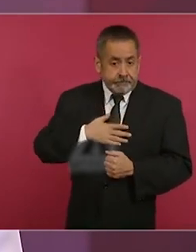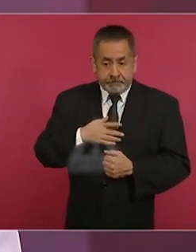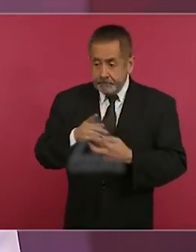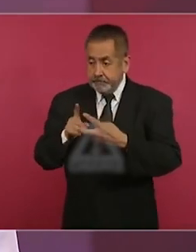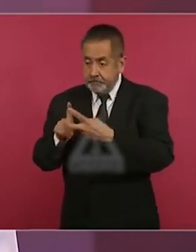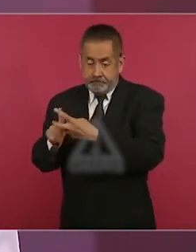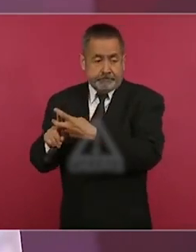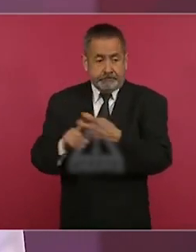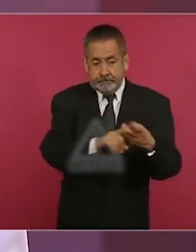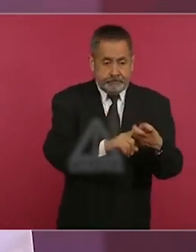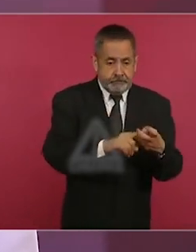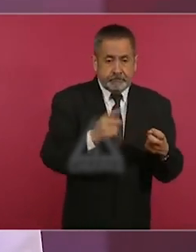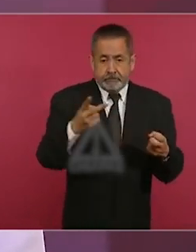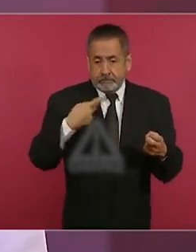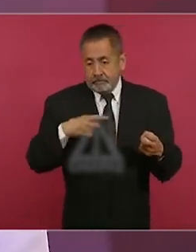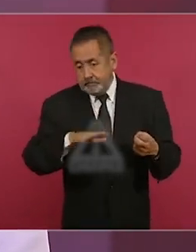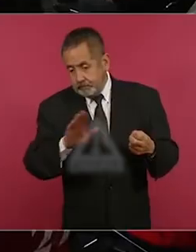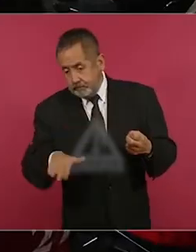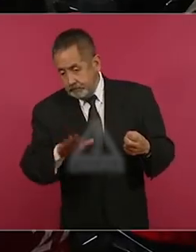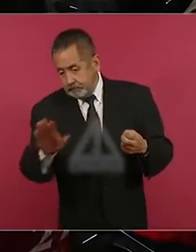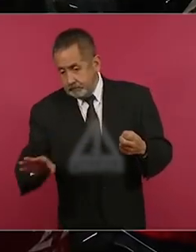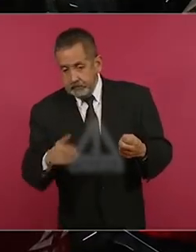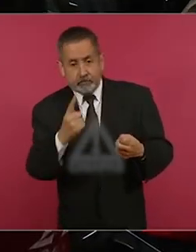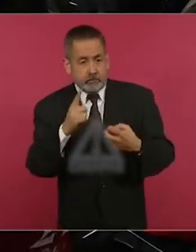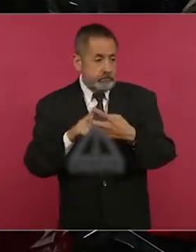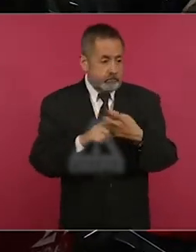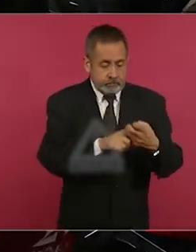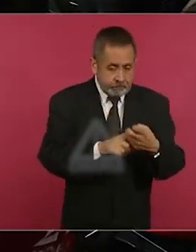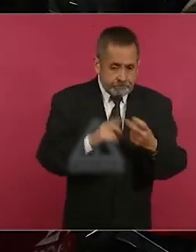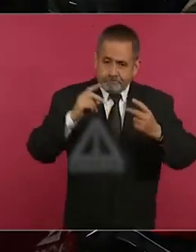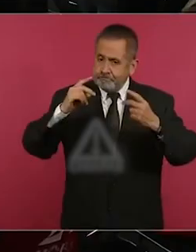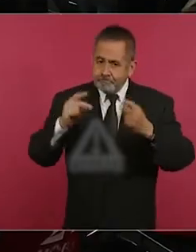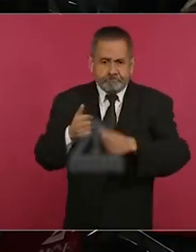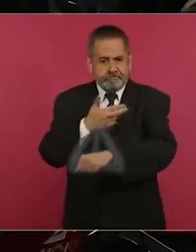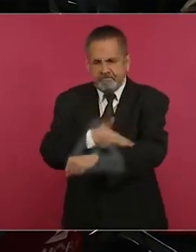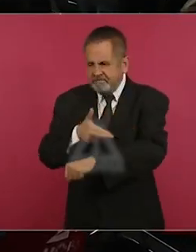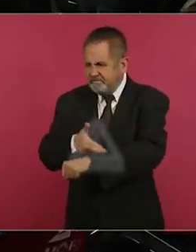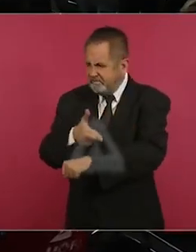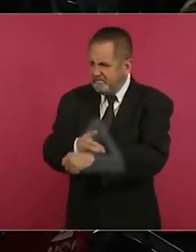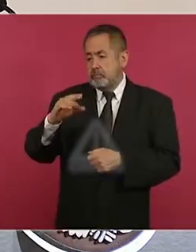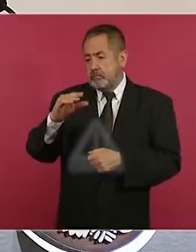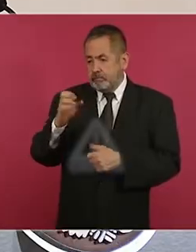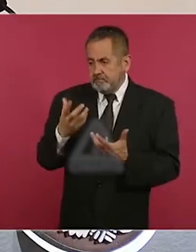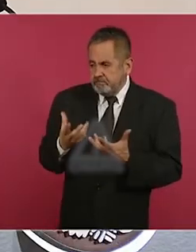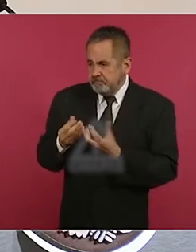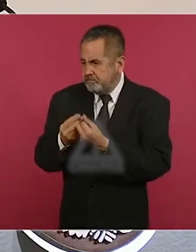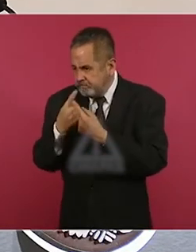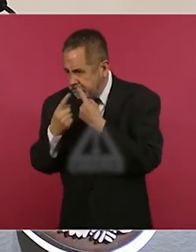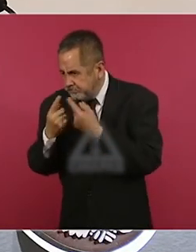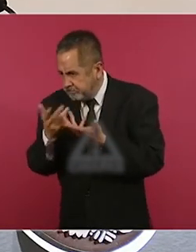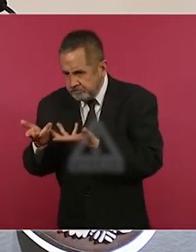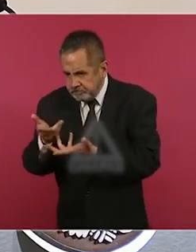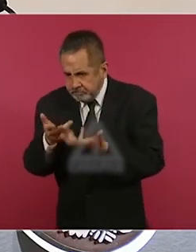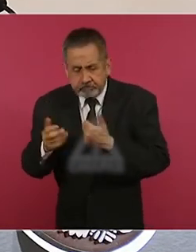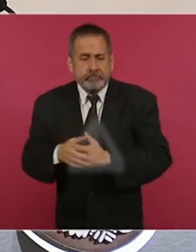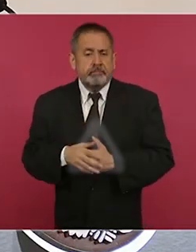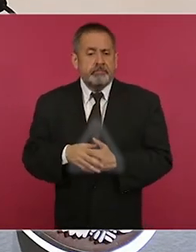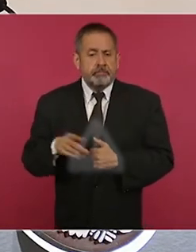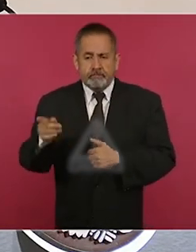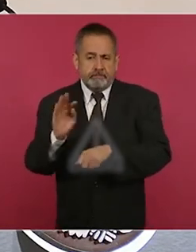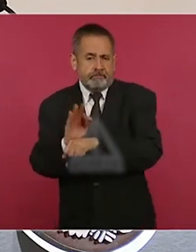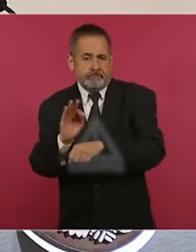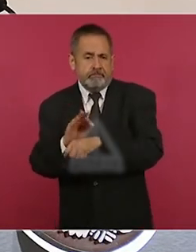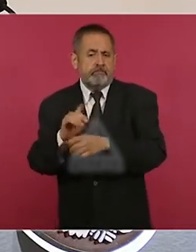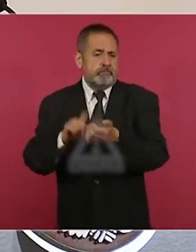pasado, Rosa Isela Rodríguez Velázquez, secretaria de Seguridad y Protección Ciudadana, detalló que Cid Pérez fue visto